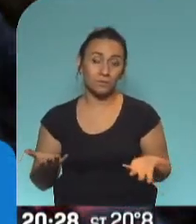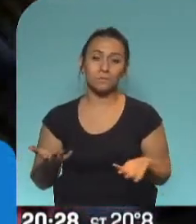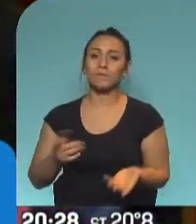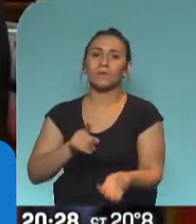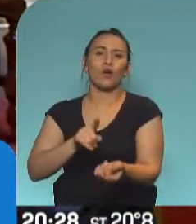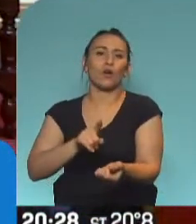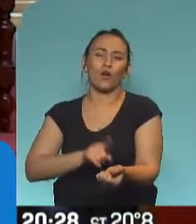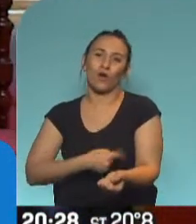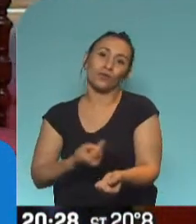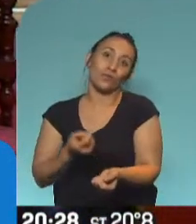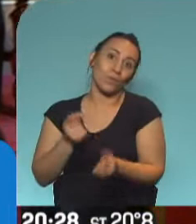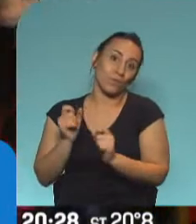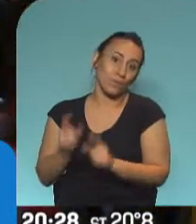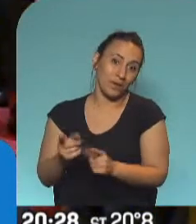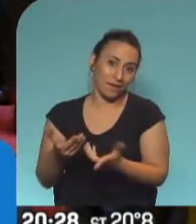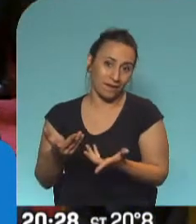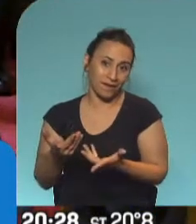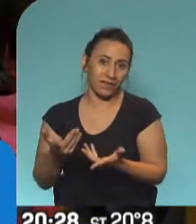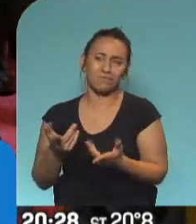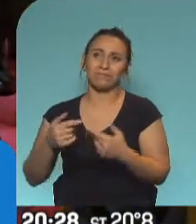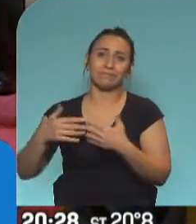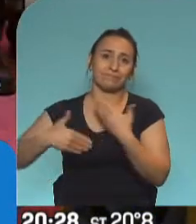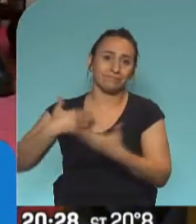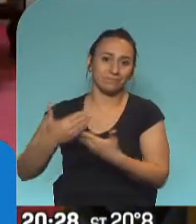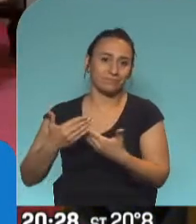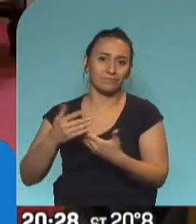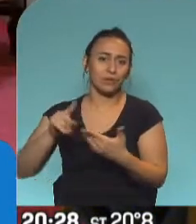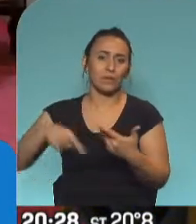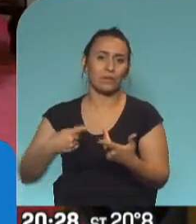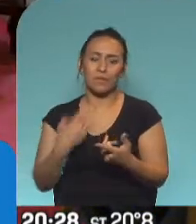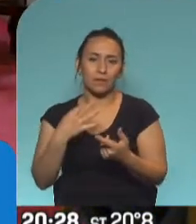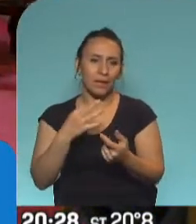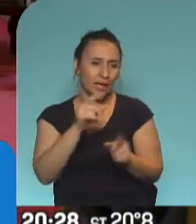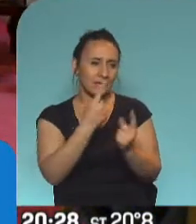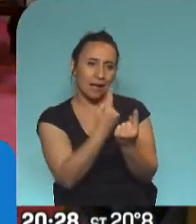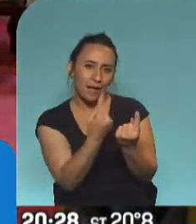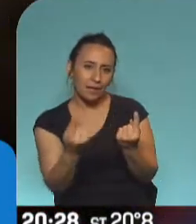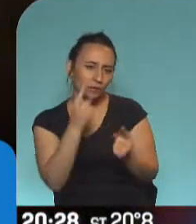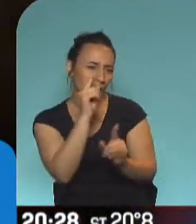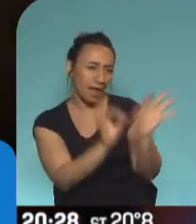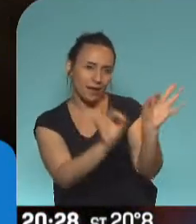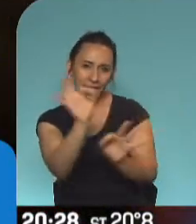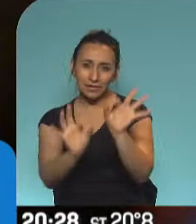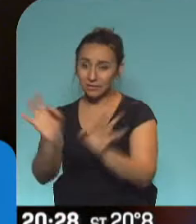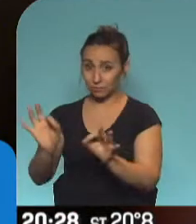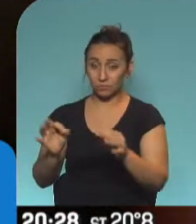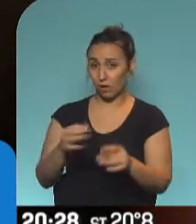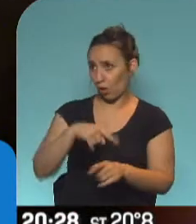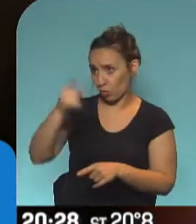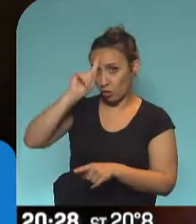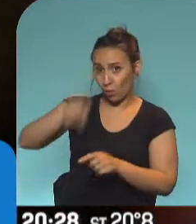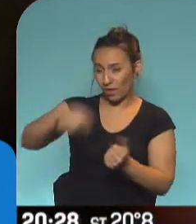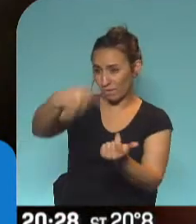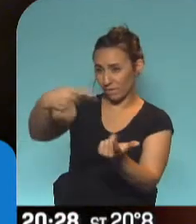costumbre contraria a la ley genera que haya que evaluar caso por caso, porque hay otros jueces que ocupan cargos, que tendrían